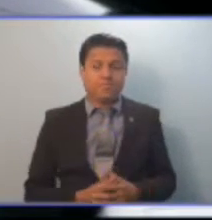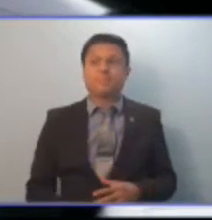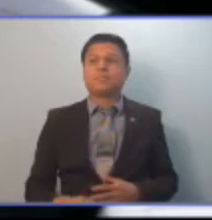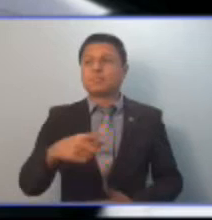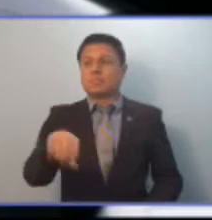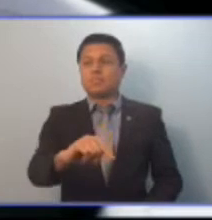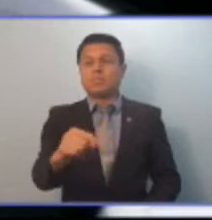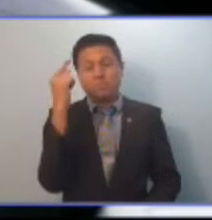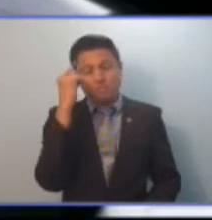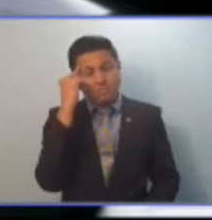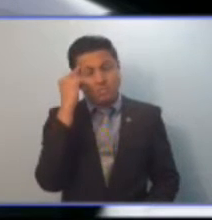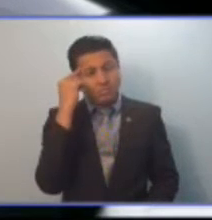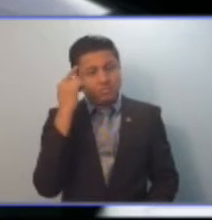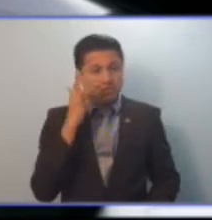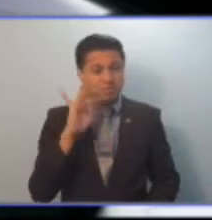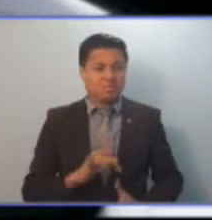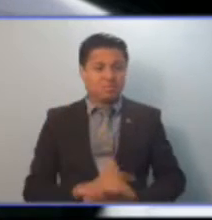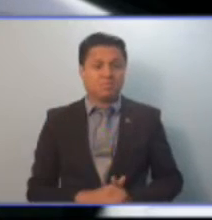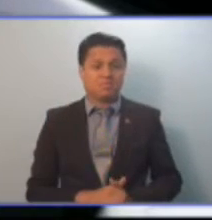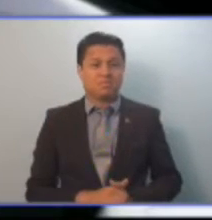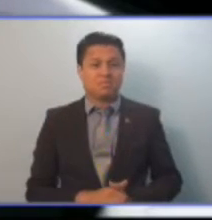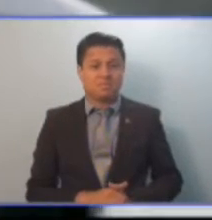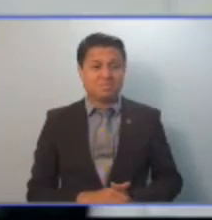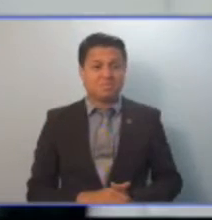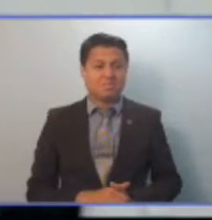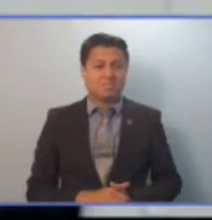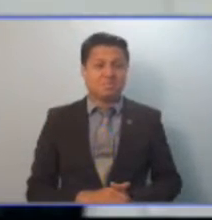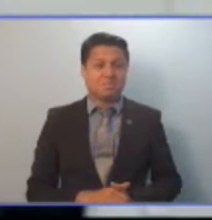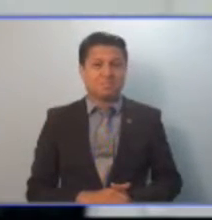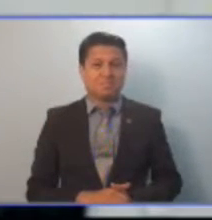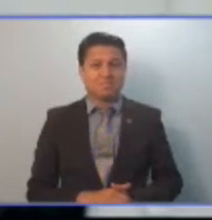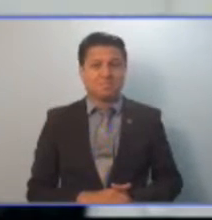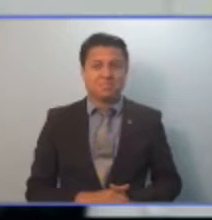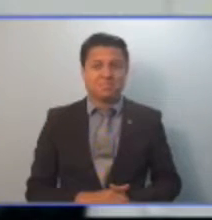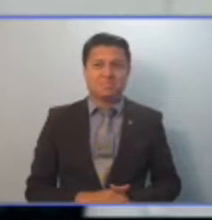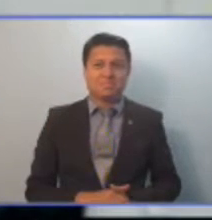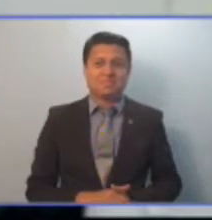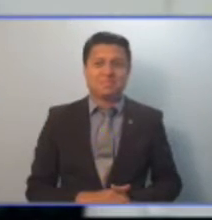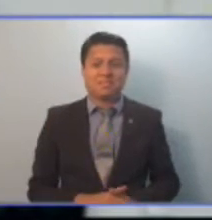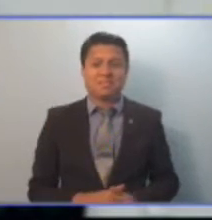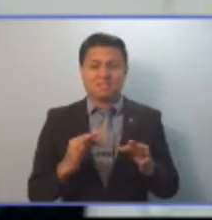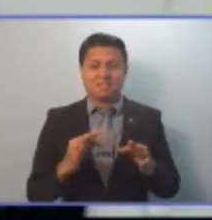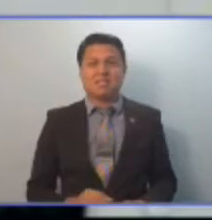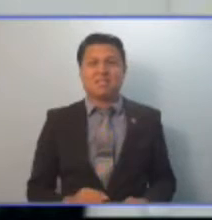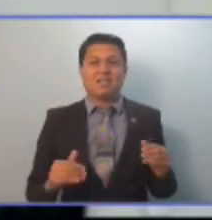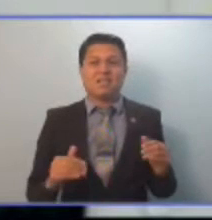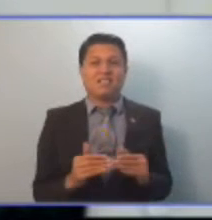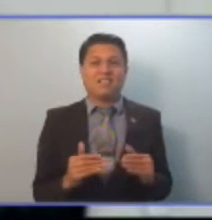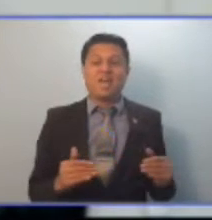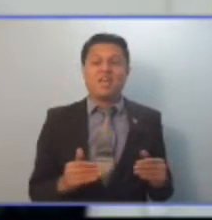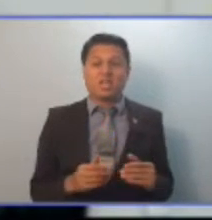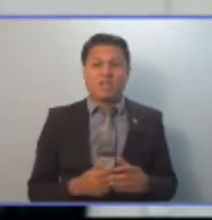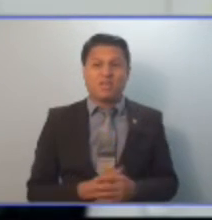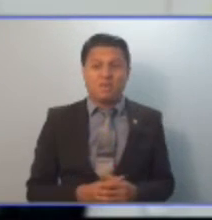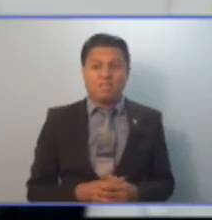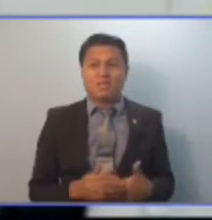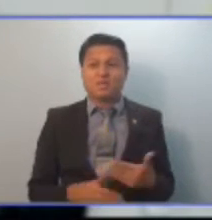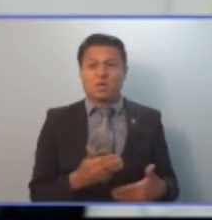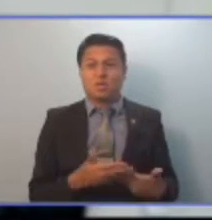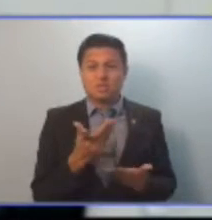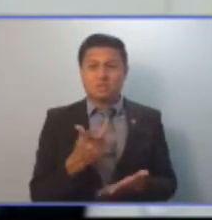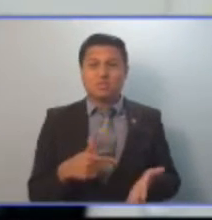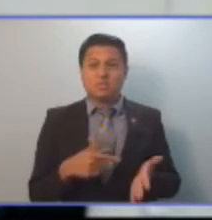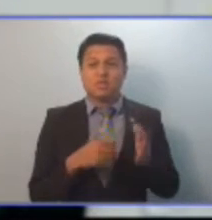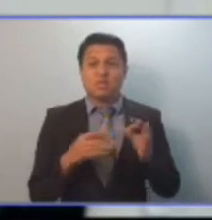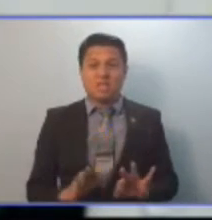consideran ustedes como asambleístas que yo pueda integrar o ser miembro de